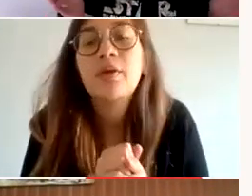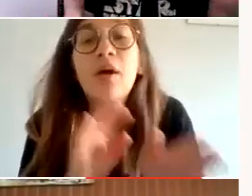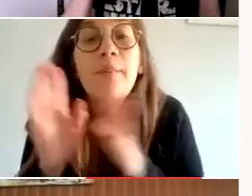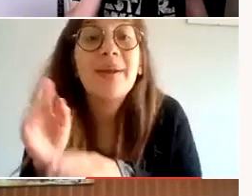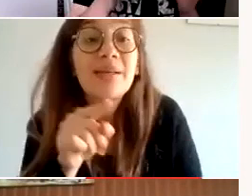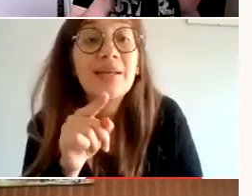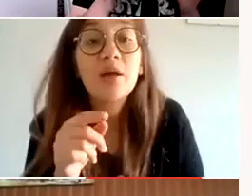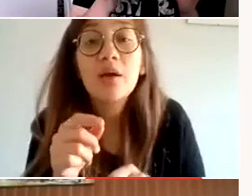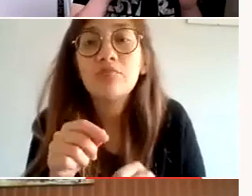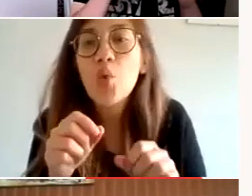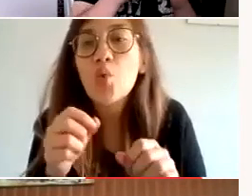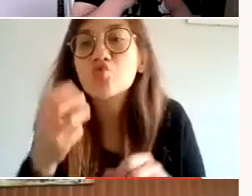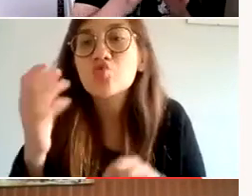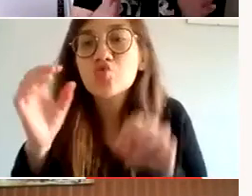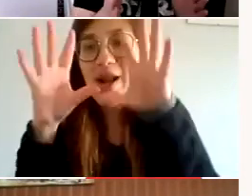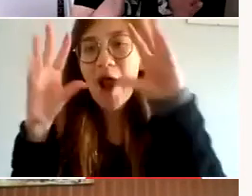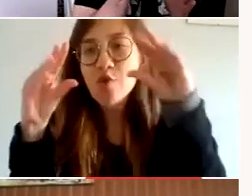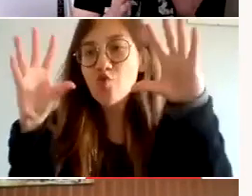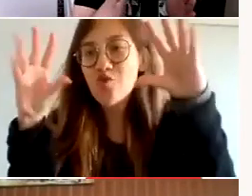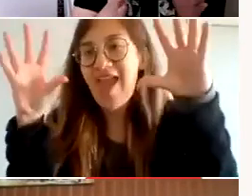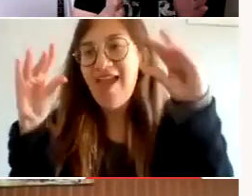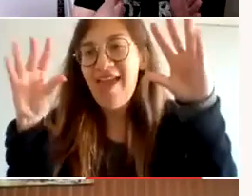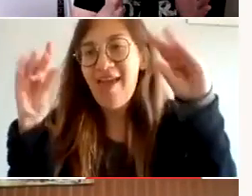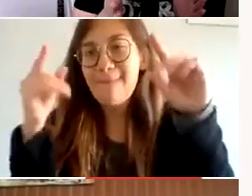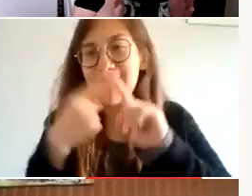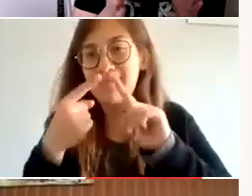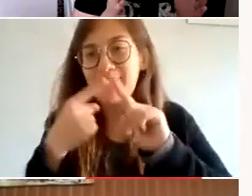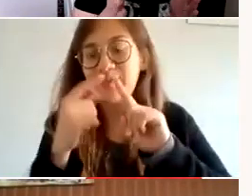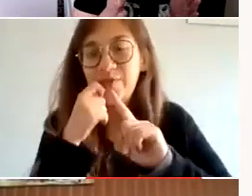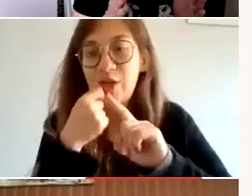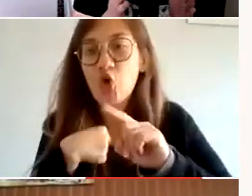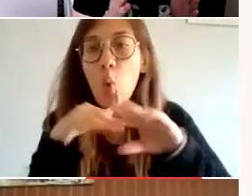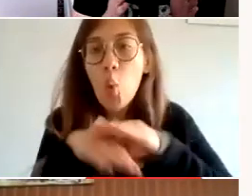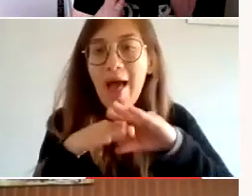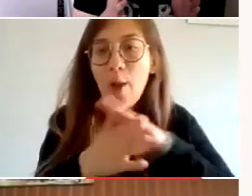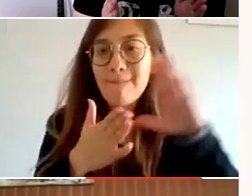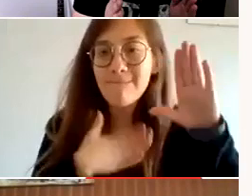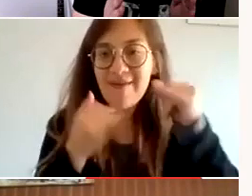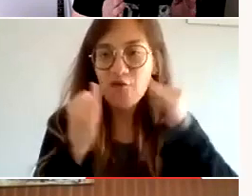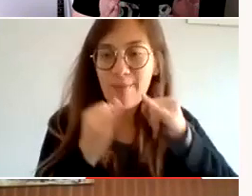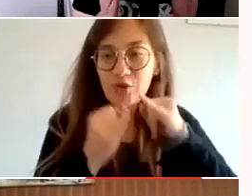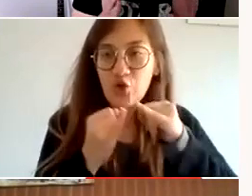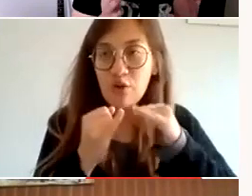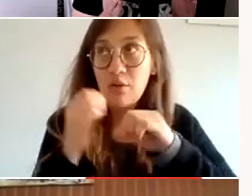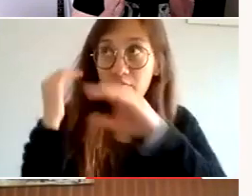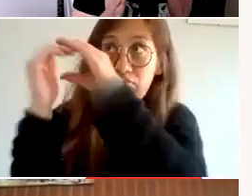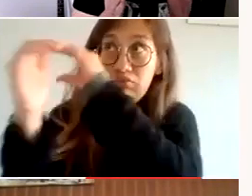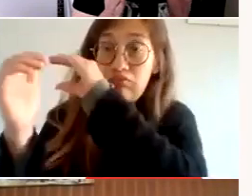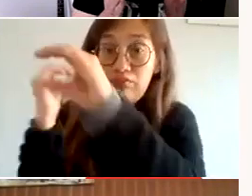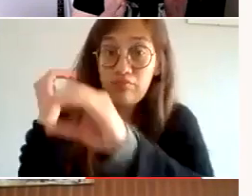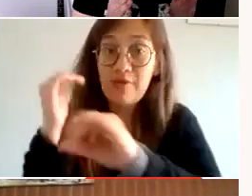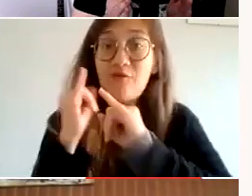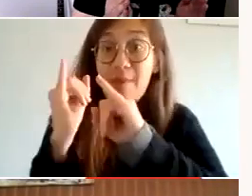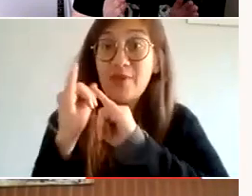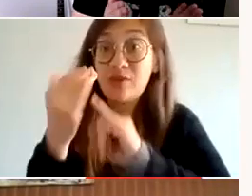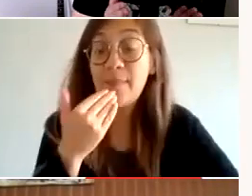al momento de guardar, se generan dos copias distintas y hay incompatibilidades. Eso es un problema que de hecho en